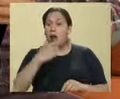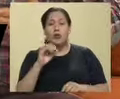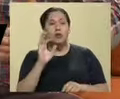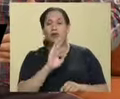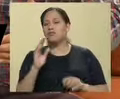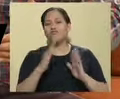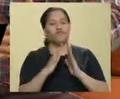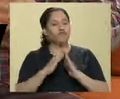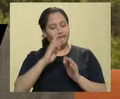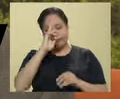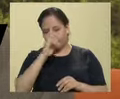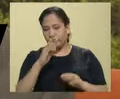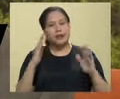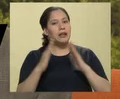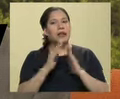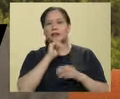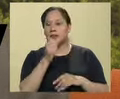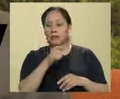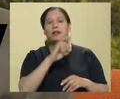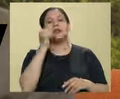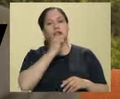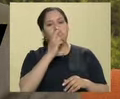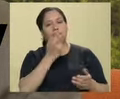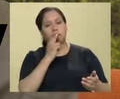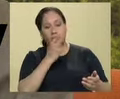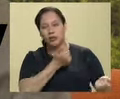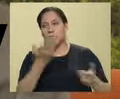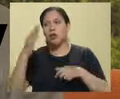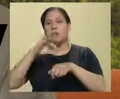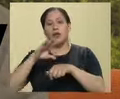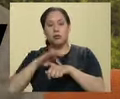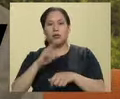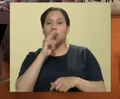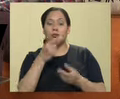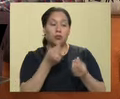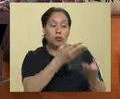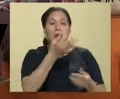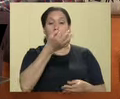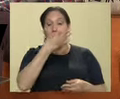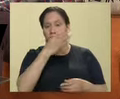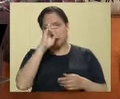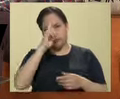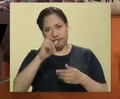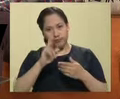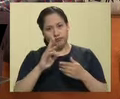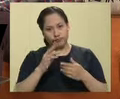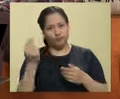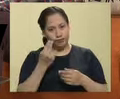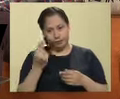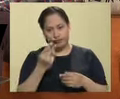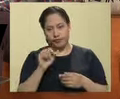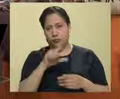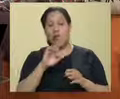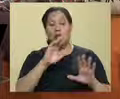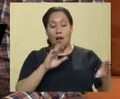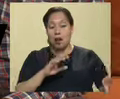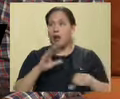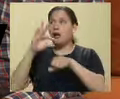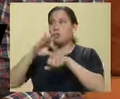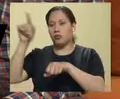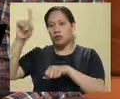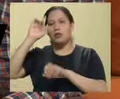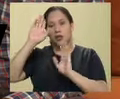en casa no vas a poder hacer mucho, nada, excepto la prevención de no dar este tipo de medicamentos. Ya cuando llegas al